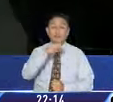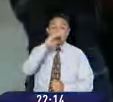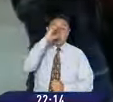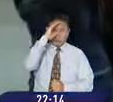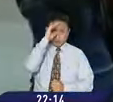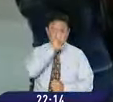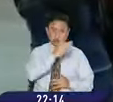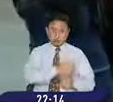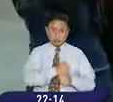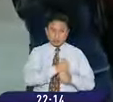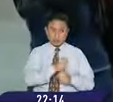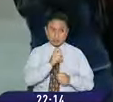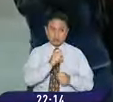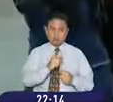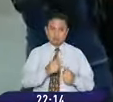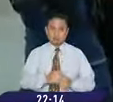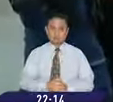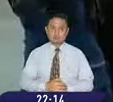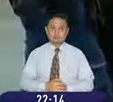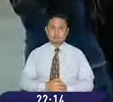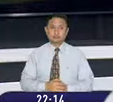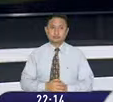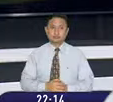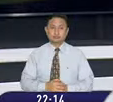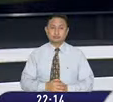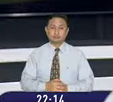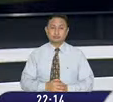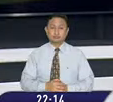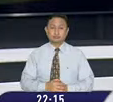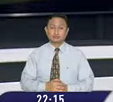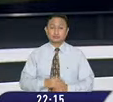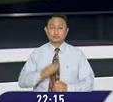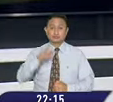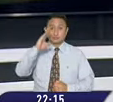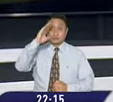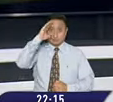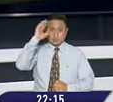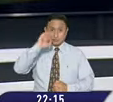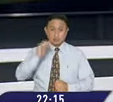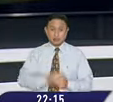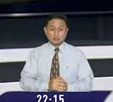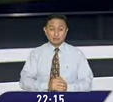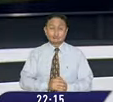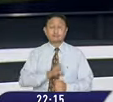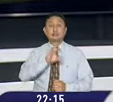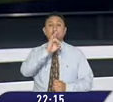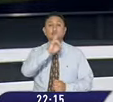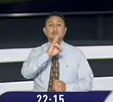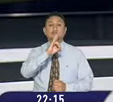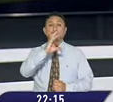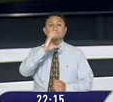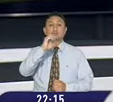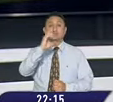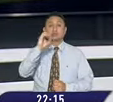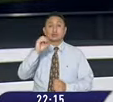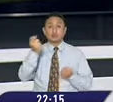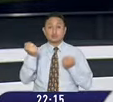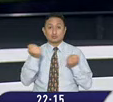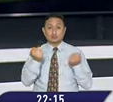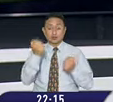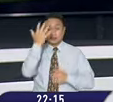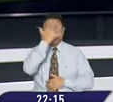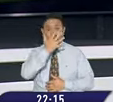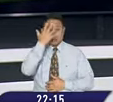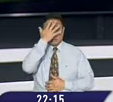policías. Informó Jorge Salazar. La Policía Nacional realizó más de 700 operativos en